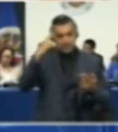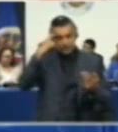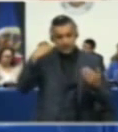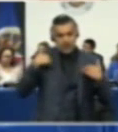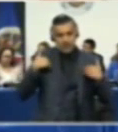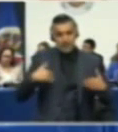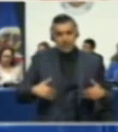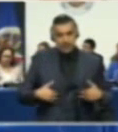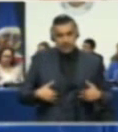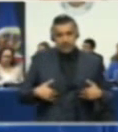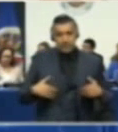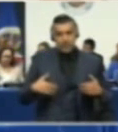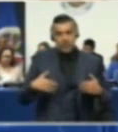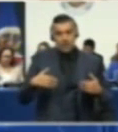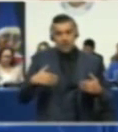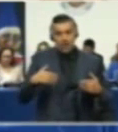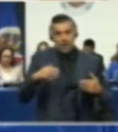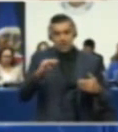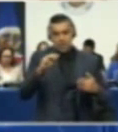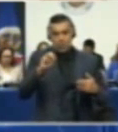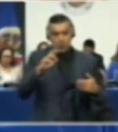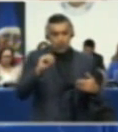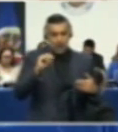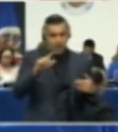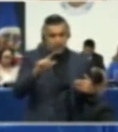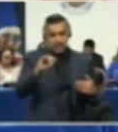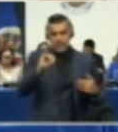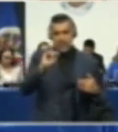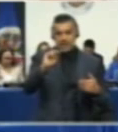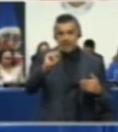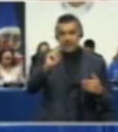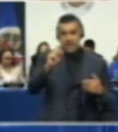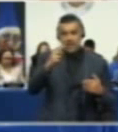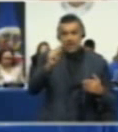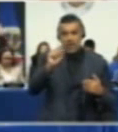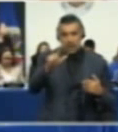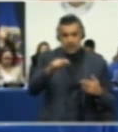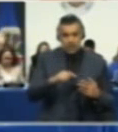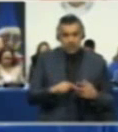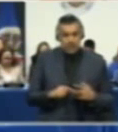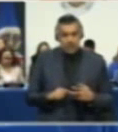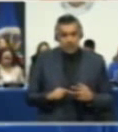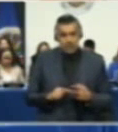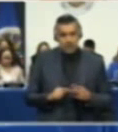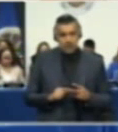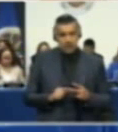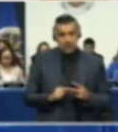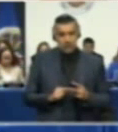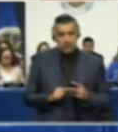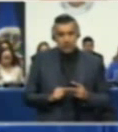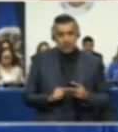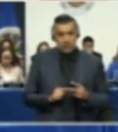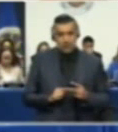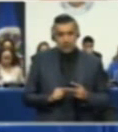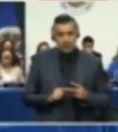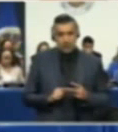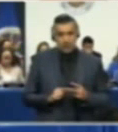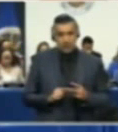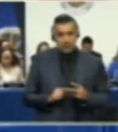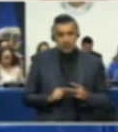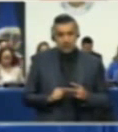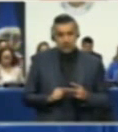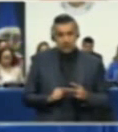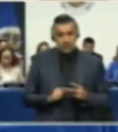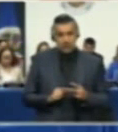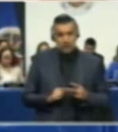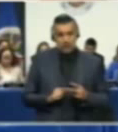consentimiento informado en las investigaciones médicas o científicas en las que participe, la capacidad jurídica como atributo que lo establece